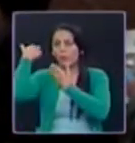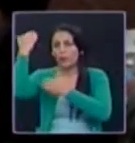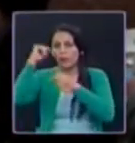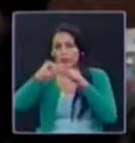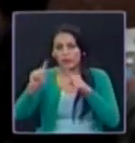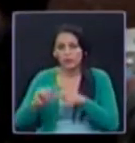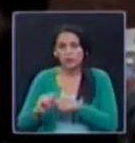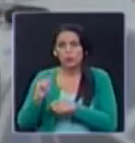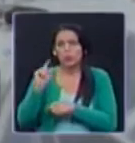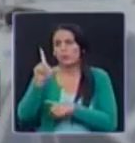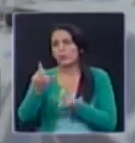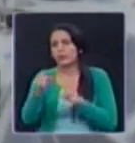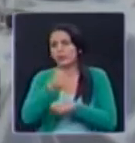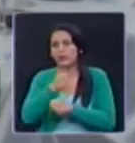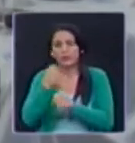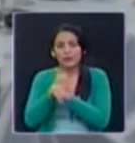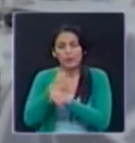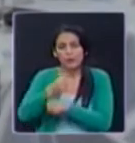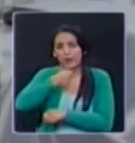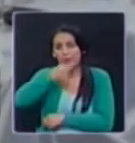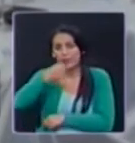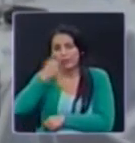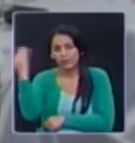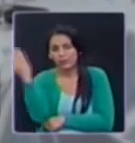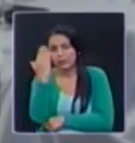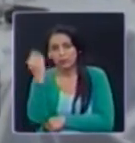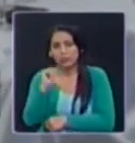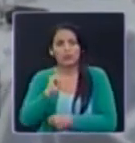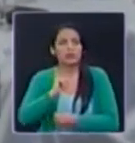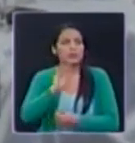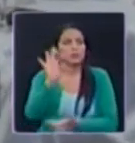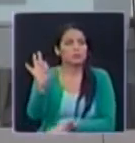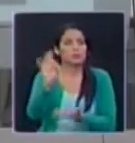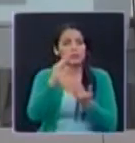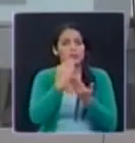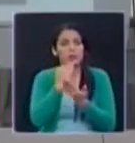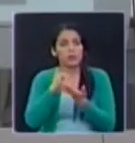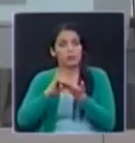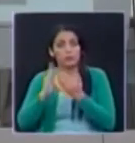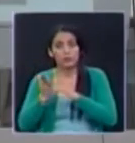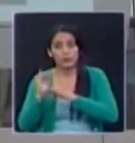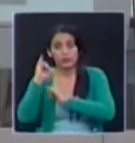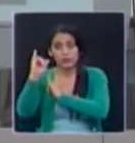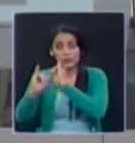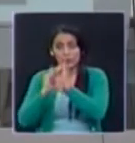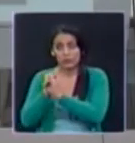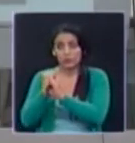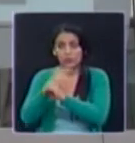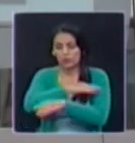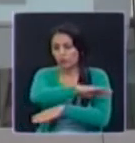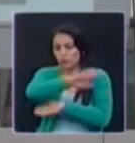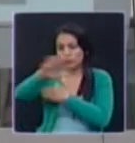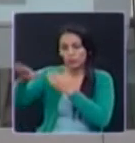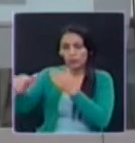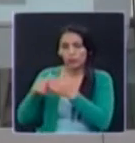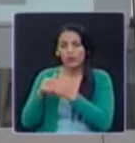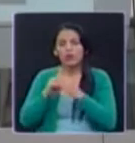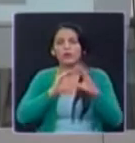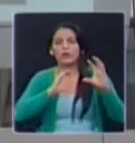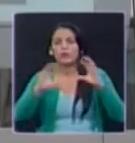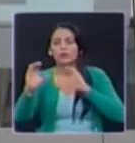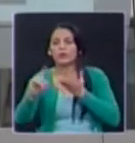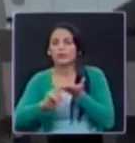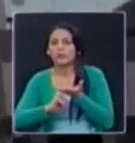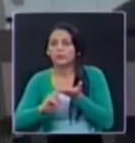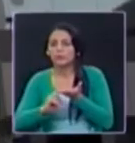de comunicación y con los representantes de la comunidad internacional. Y en el campo legal a tramitar las impugnaciones que